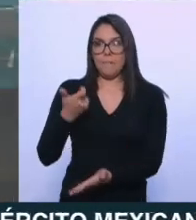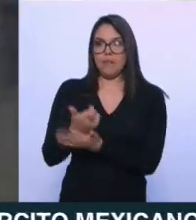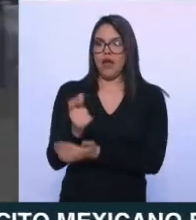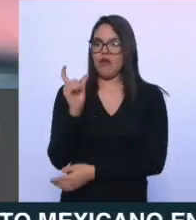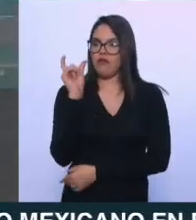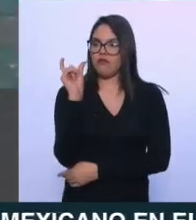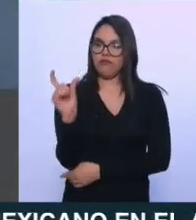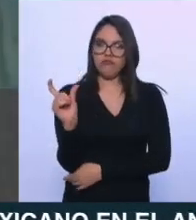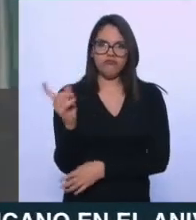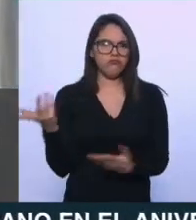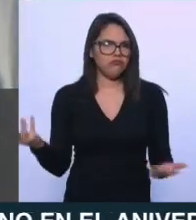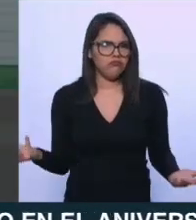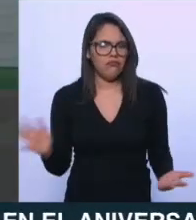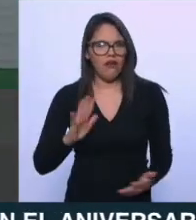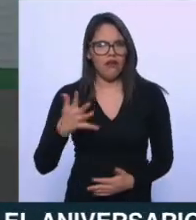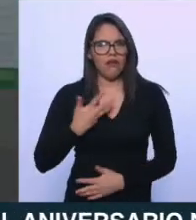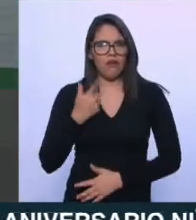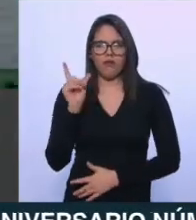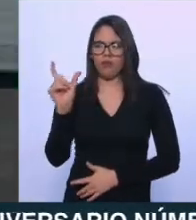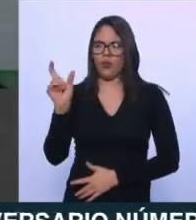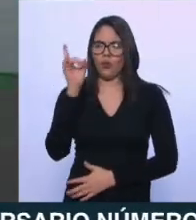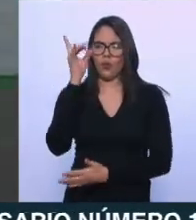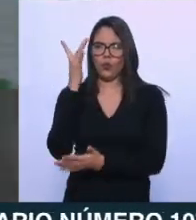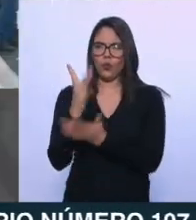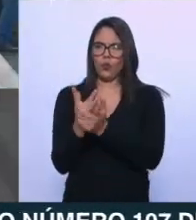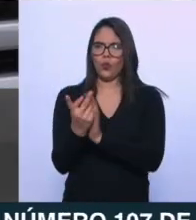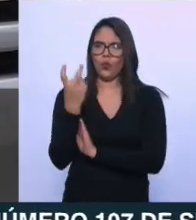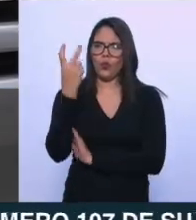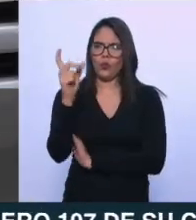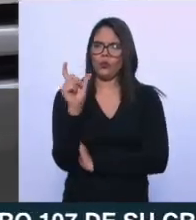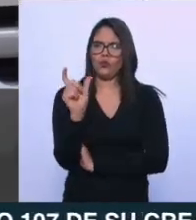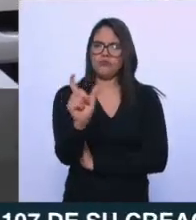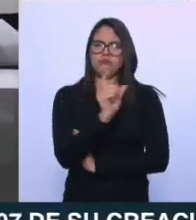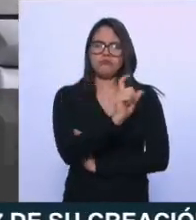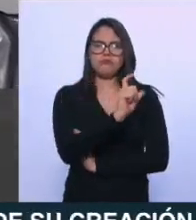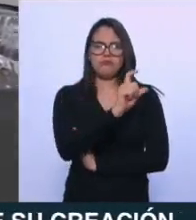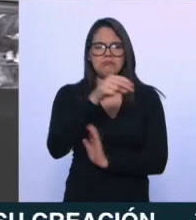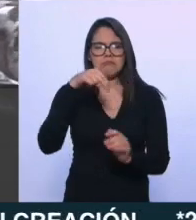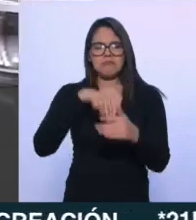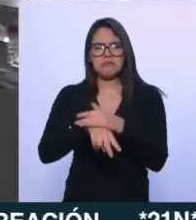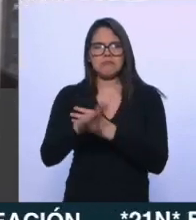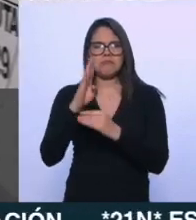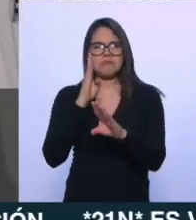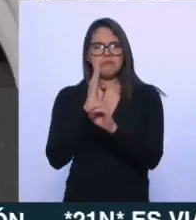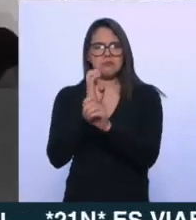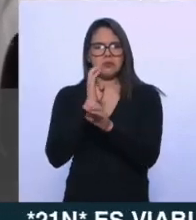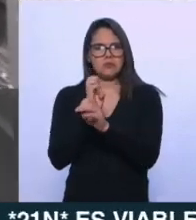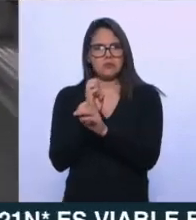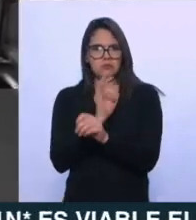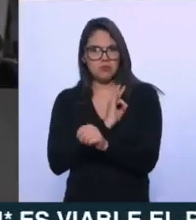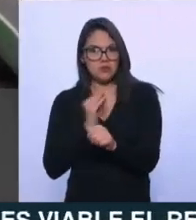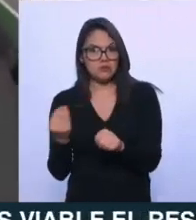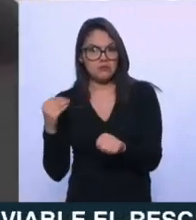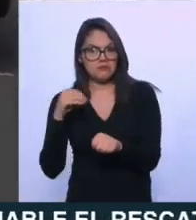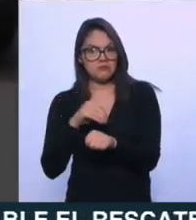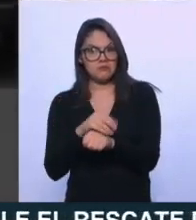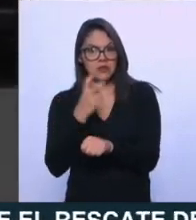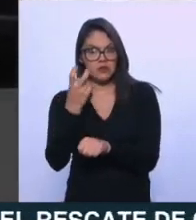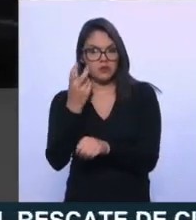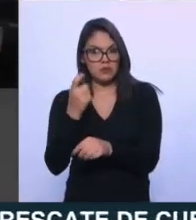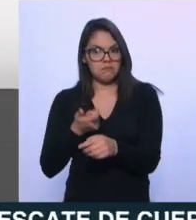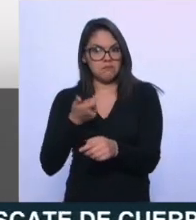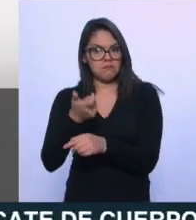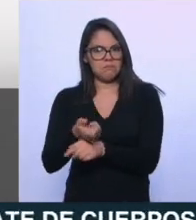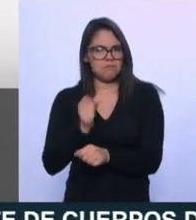única. Ya tenemos una tarjeta aquí en la ciudad que va el metro, el metrobús, el trolebús. Sería muy bueno que pudiéramos pagar en estas unidades